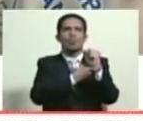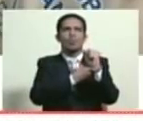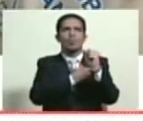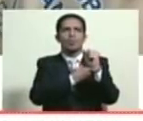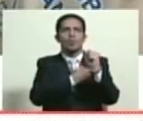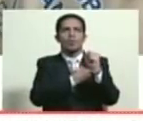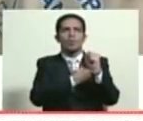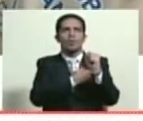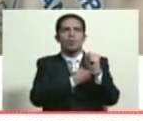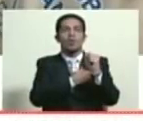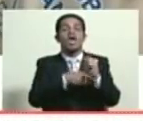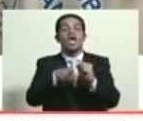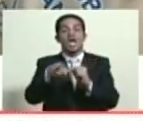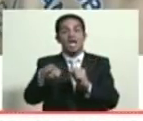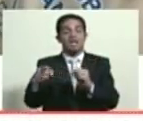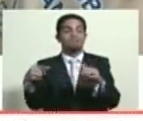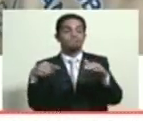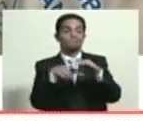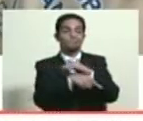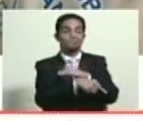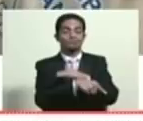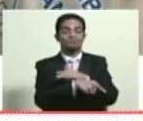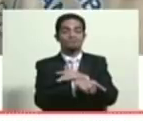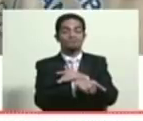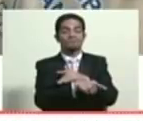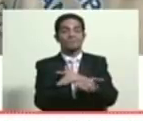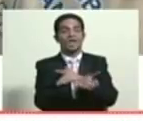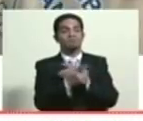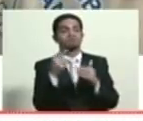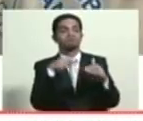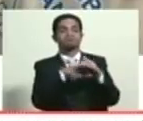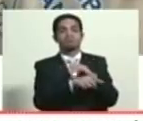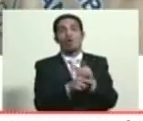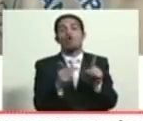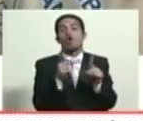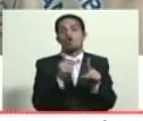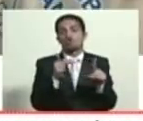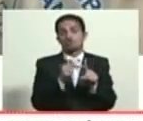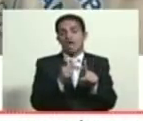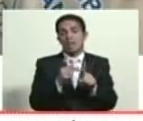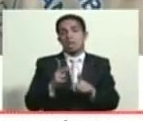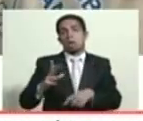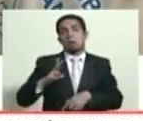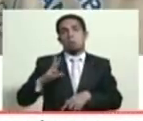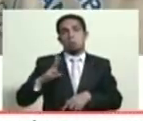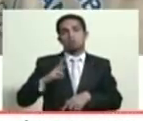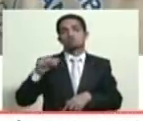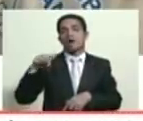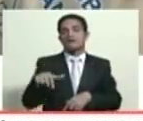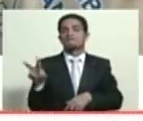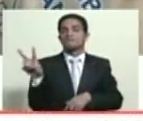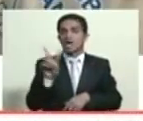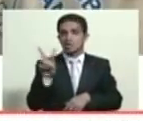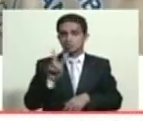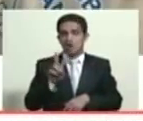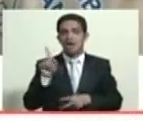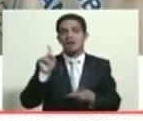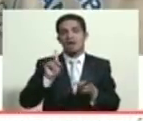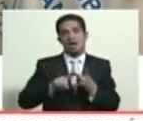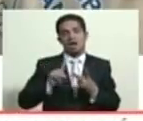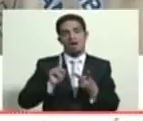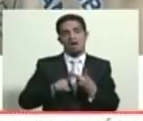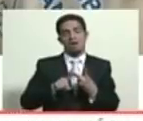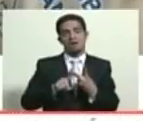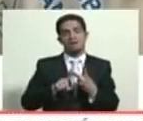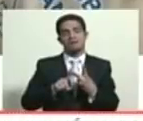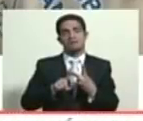ha alojado en cómodos hoteles de lujo, tanto en el territorio de la República Bolivariana